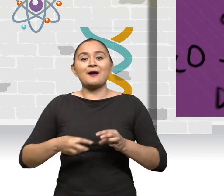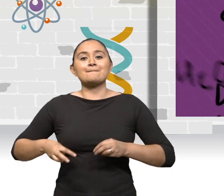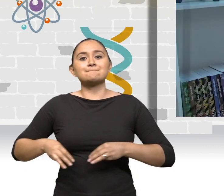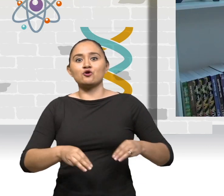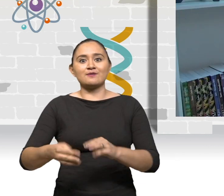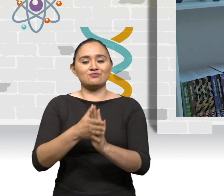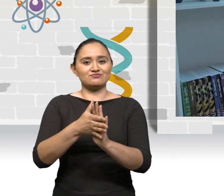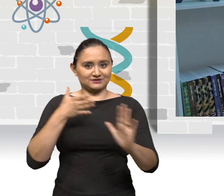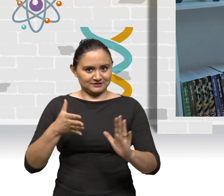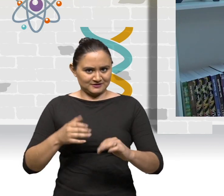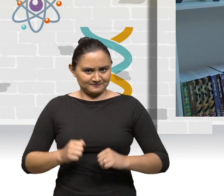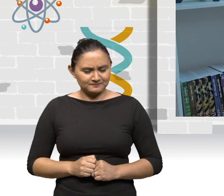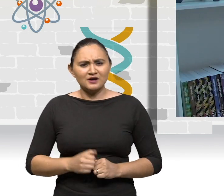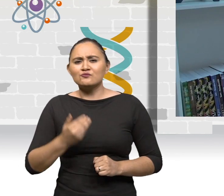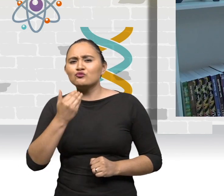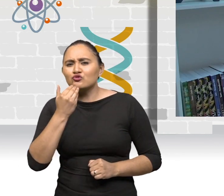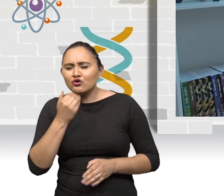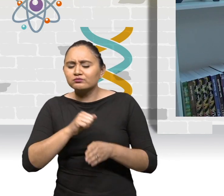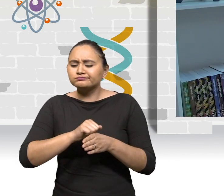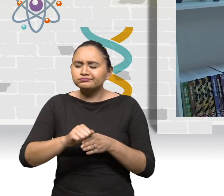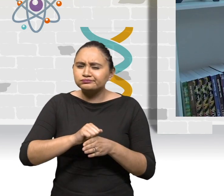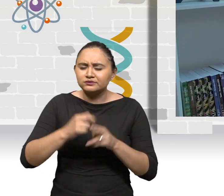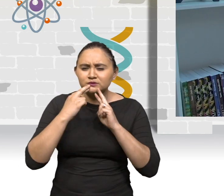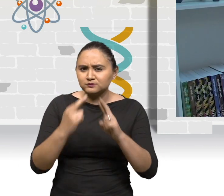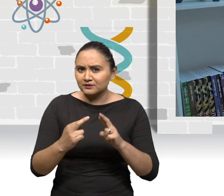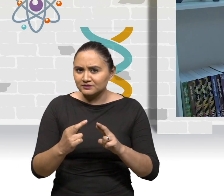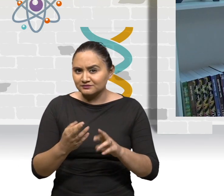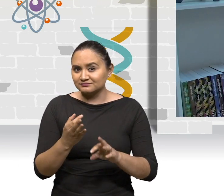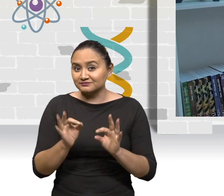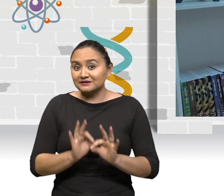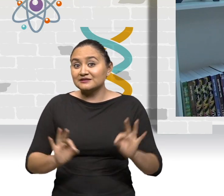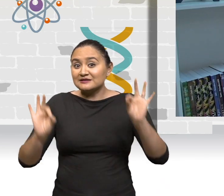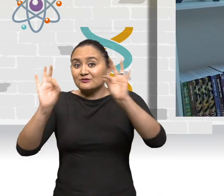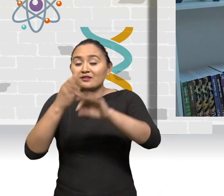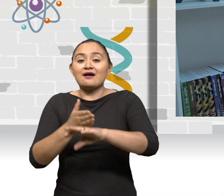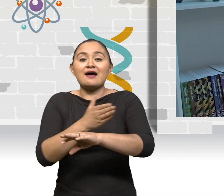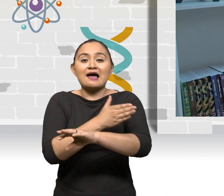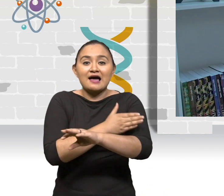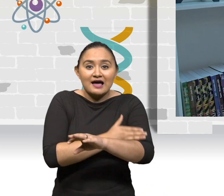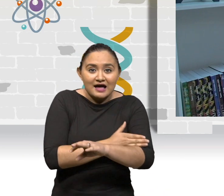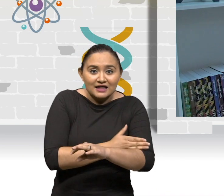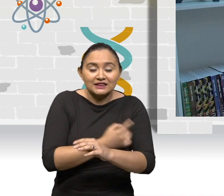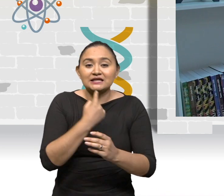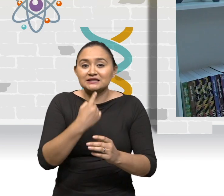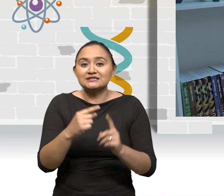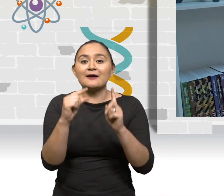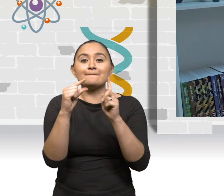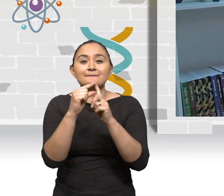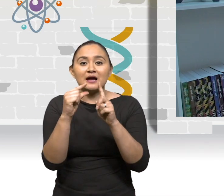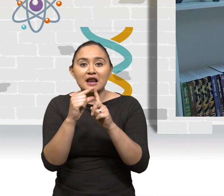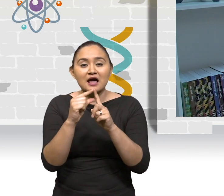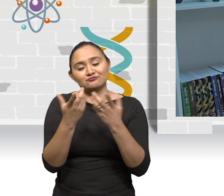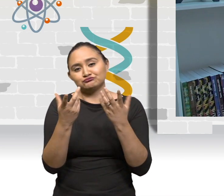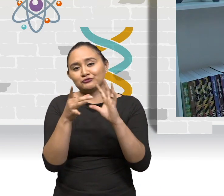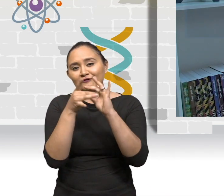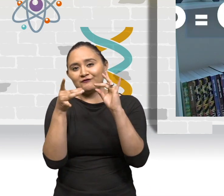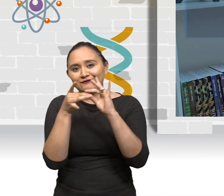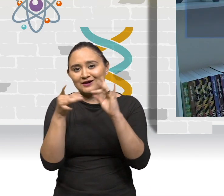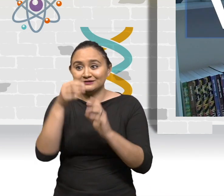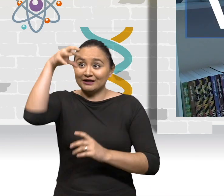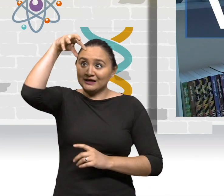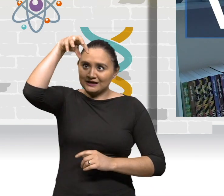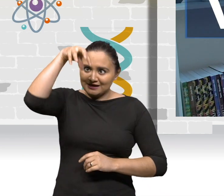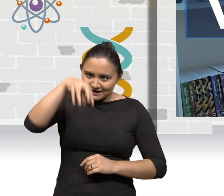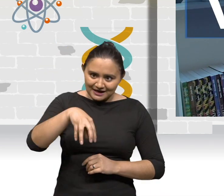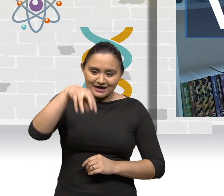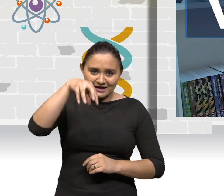acelerado. Para poder resolver ejercicios de caída libre, debemos considerar que la frase "se deja caer un objeto"